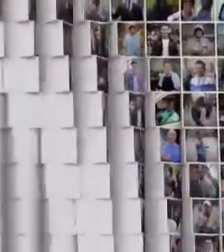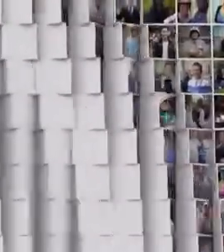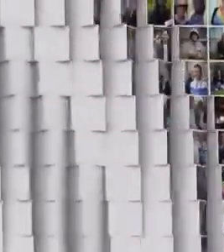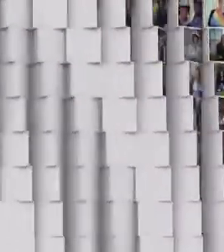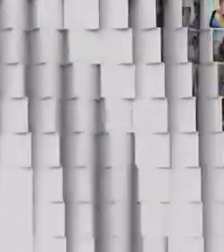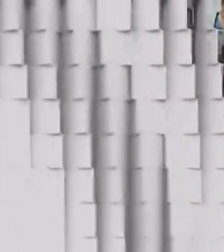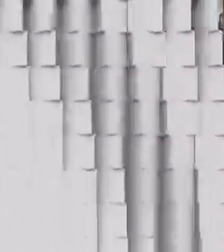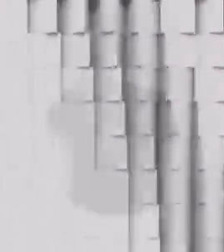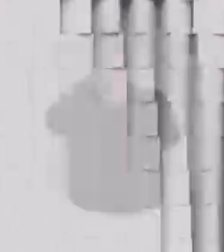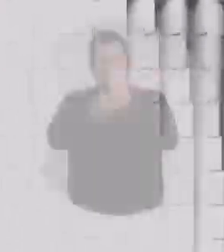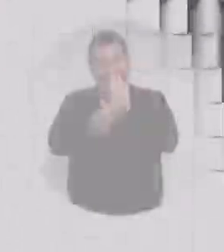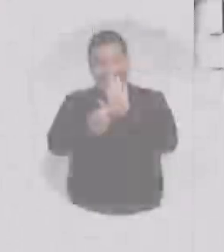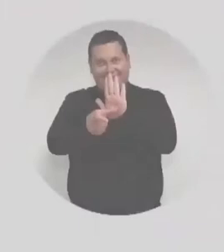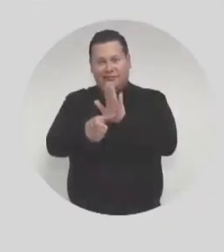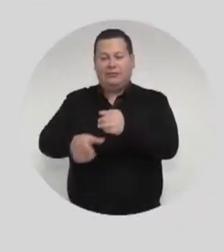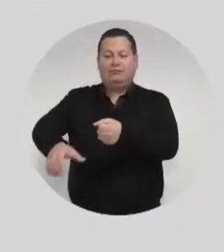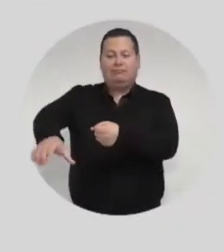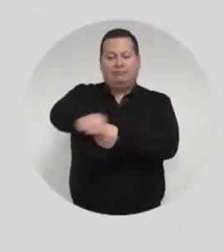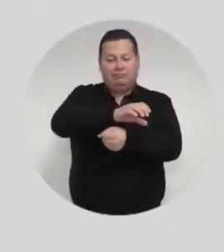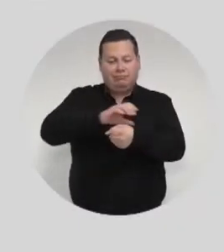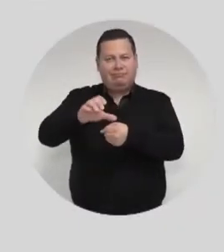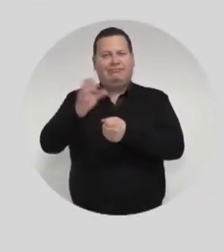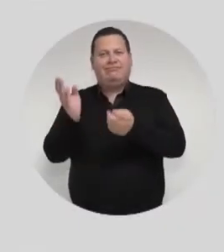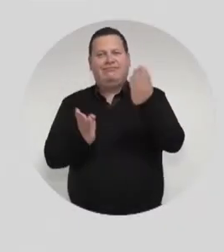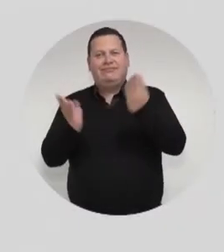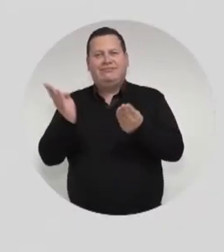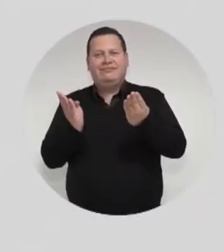Personería de Bogotá, al servicio de la ciudad.